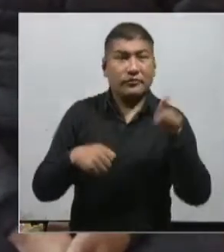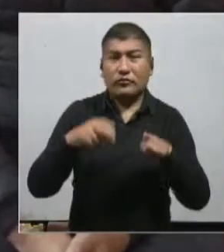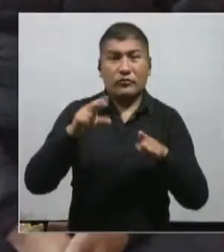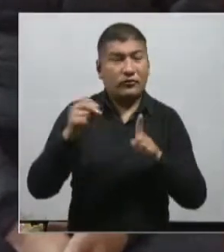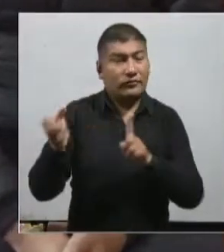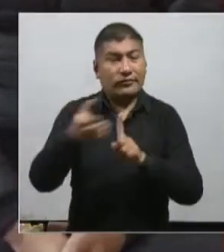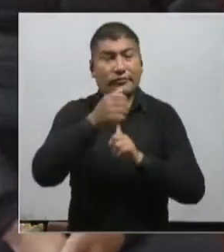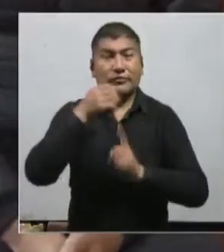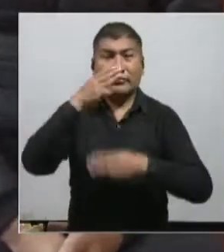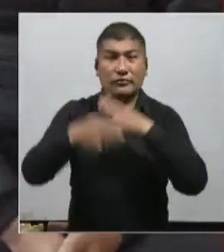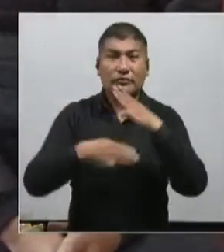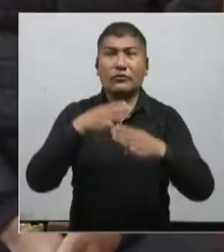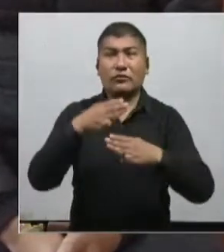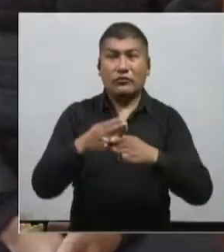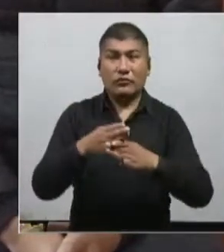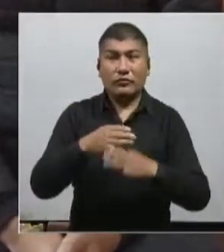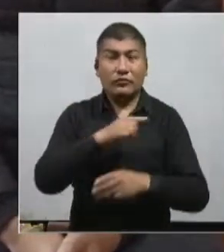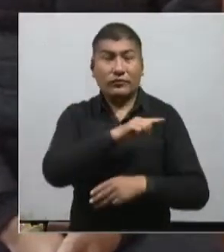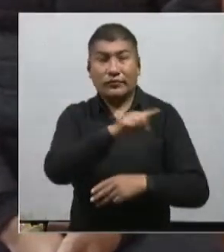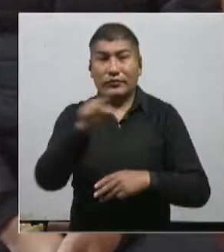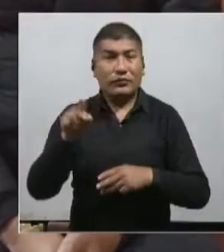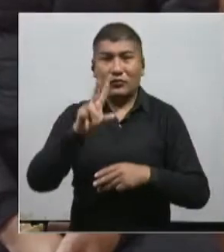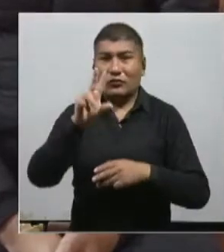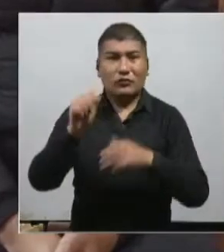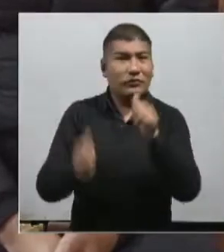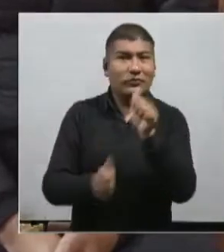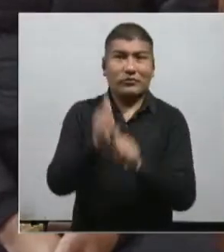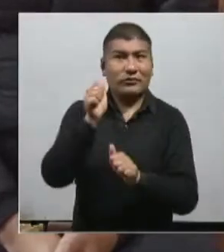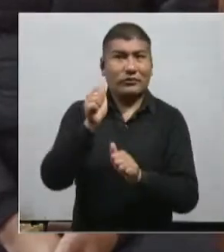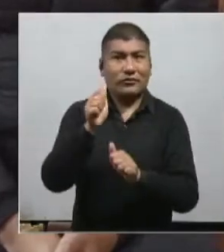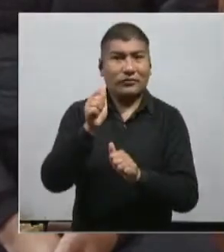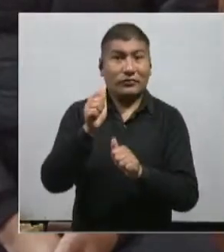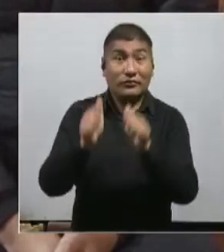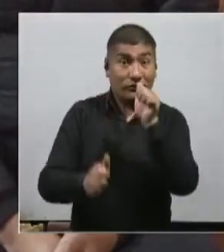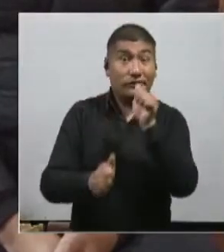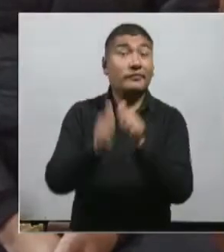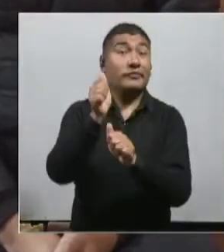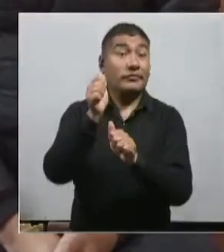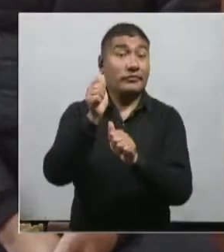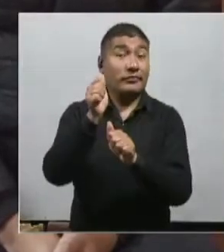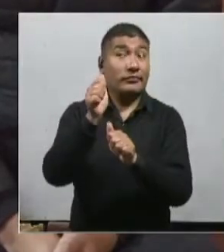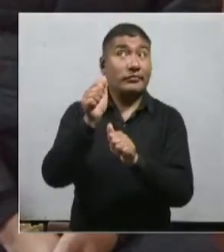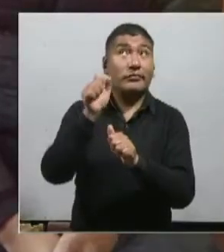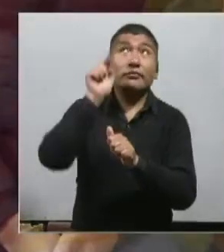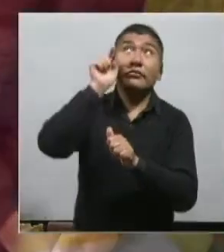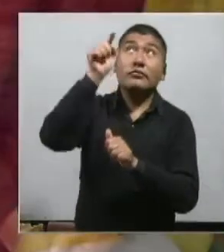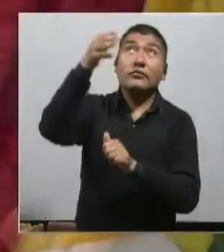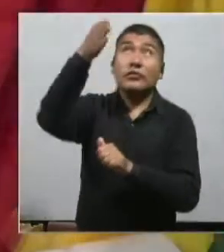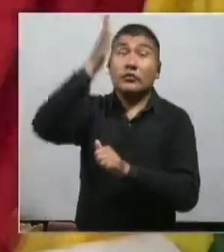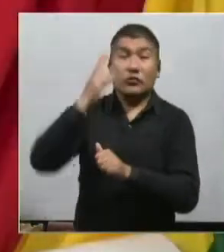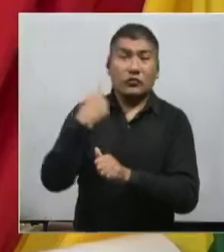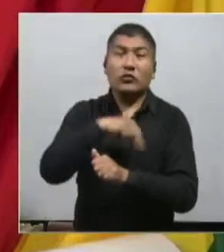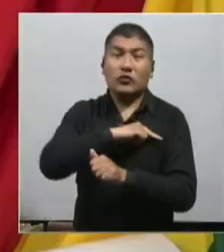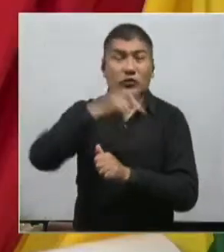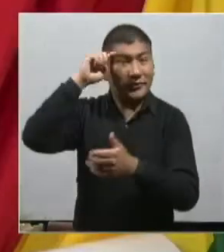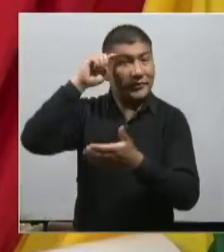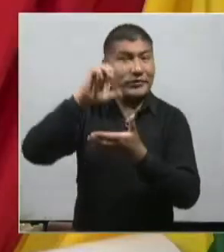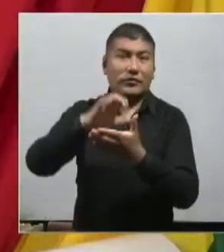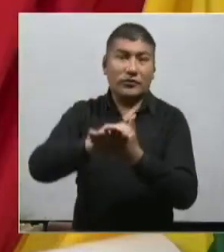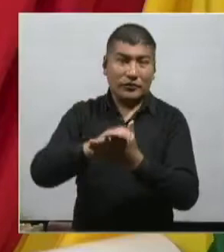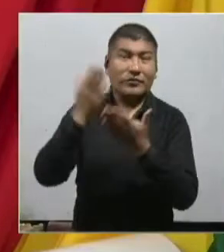mundo. Ellos no triunfarán. Triunfará ese Dios en quien creemos y en